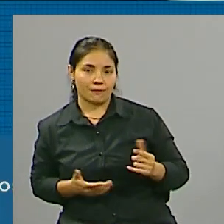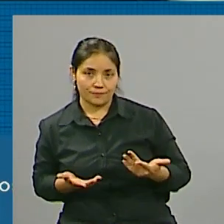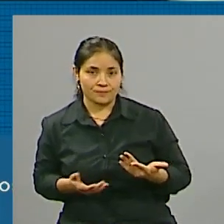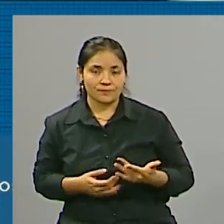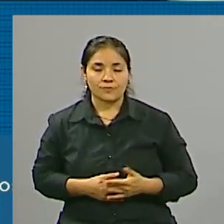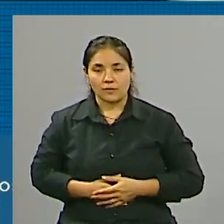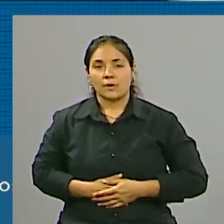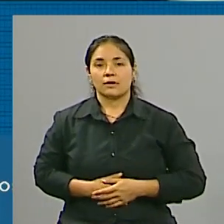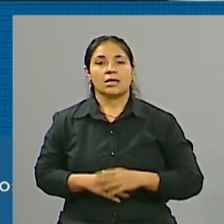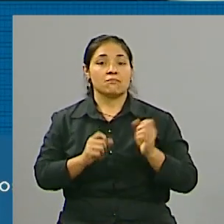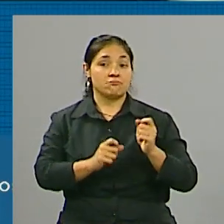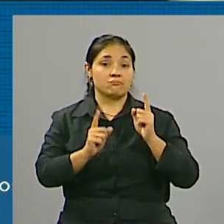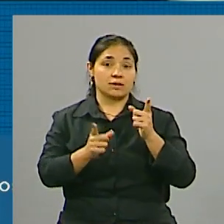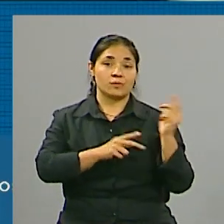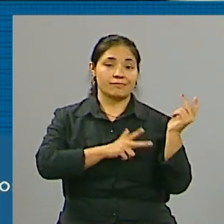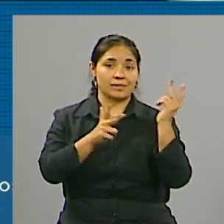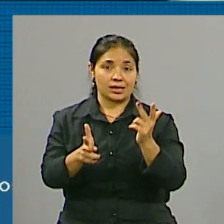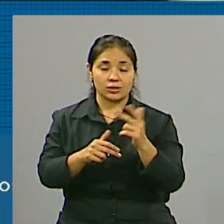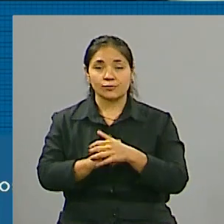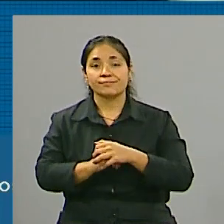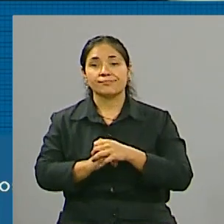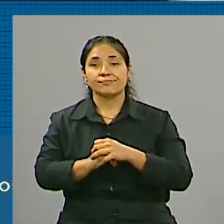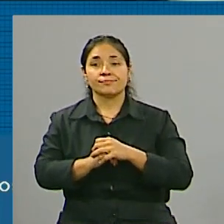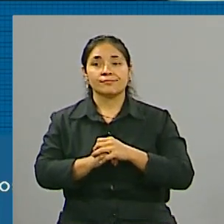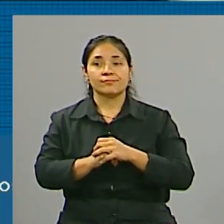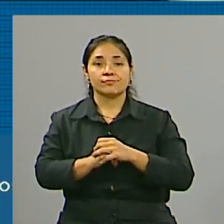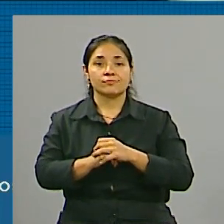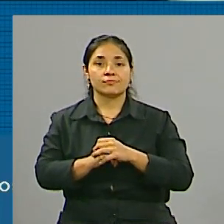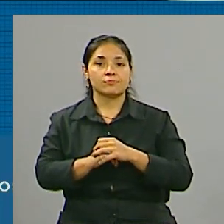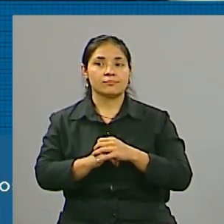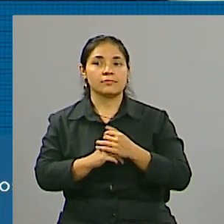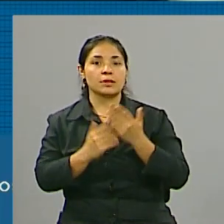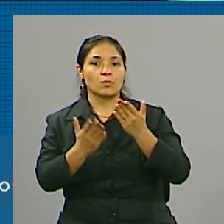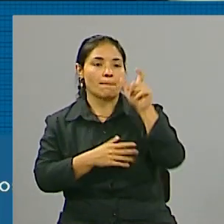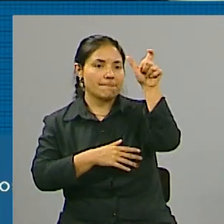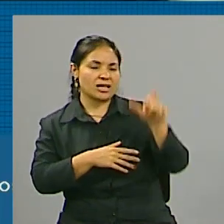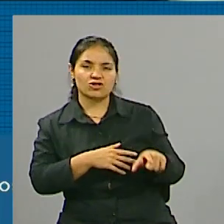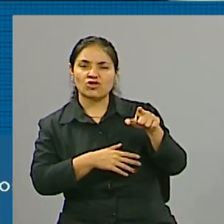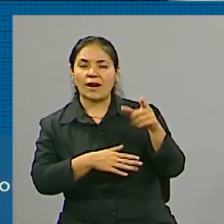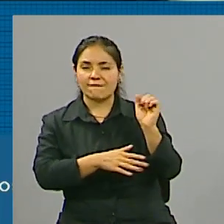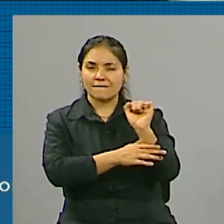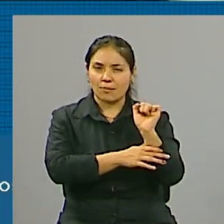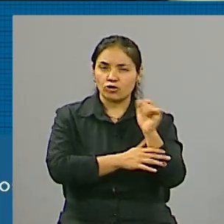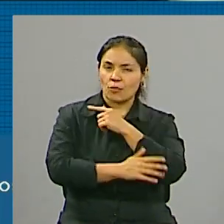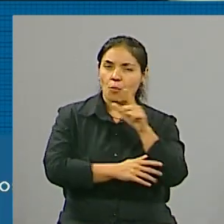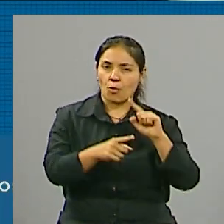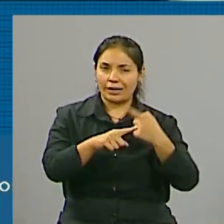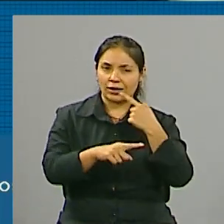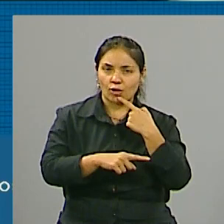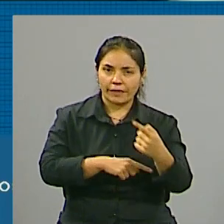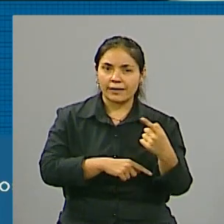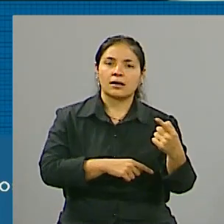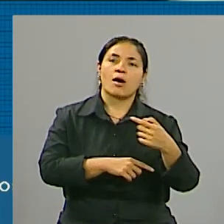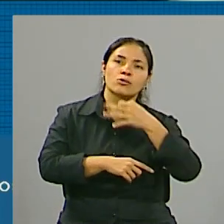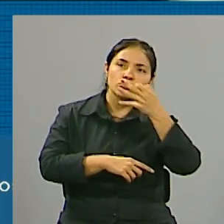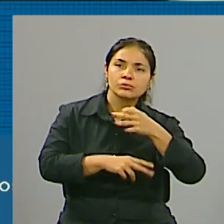Federico, lo decíamos, ¿no? El tema se instala a partir de que una de las figuras políticas empieza a hablar de esto. El tema ¿es peligroso hablar